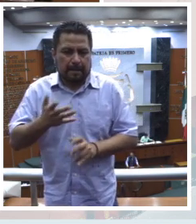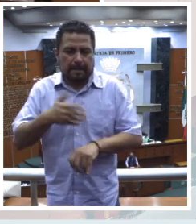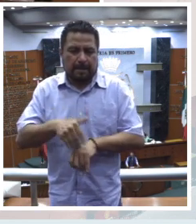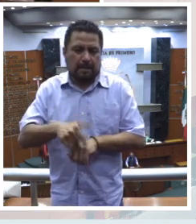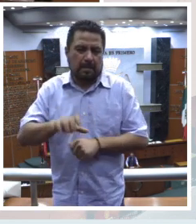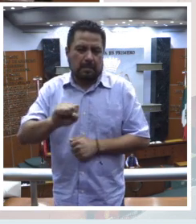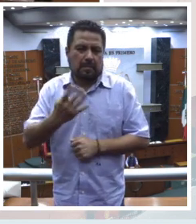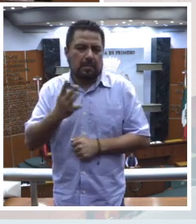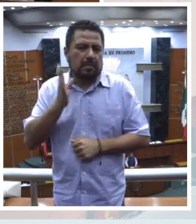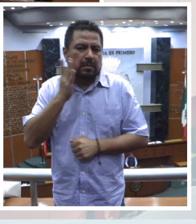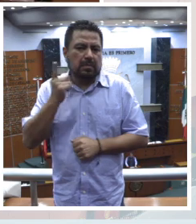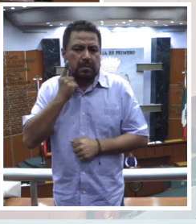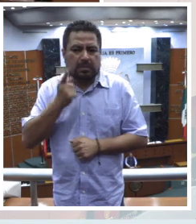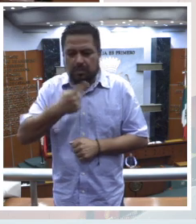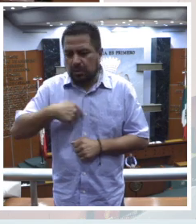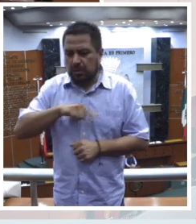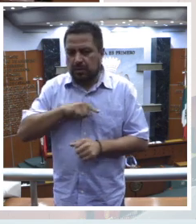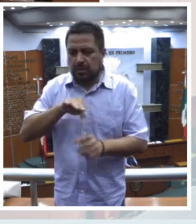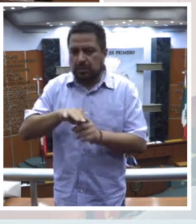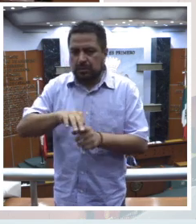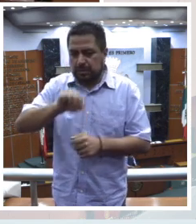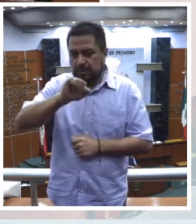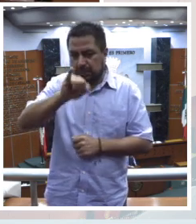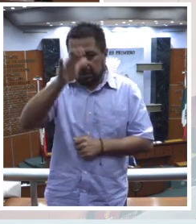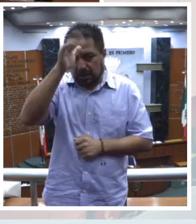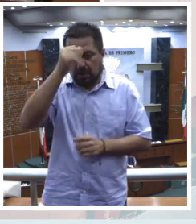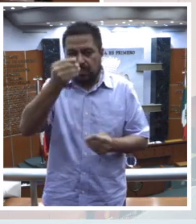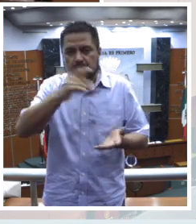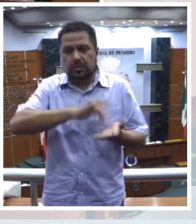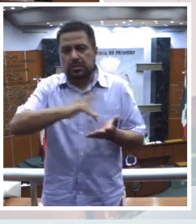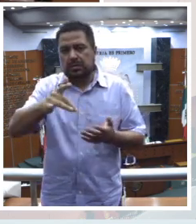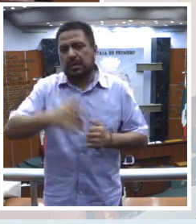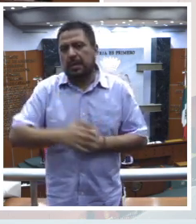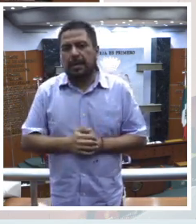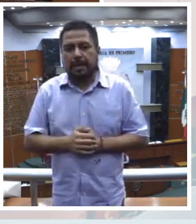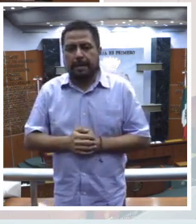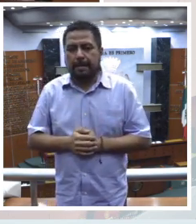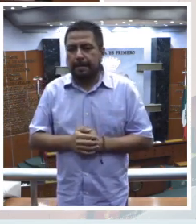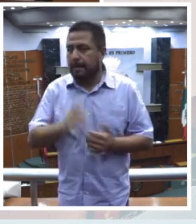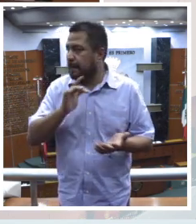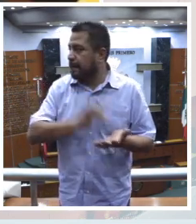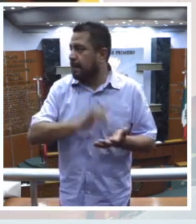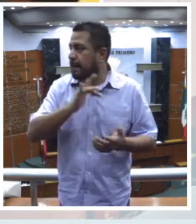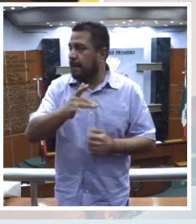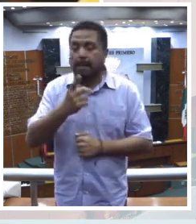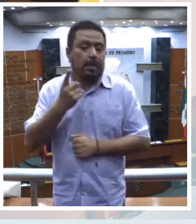legislatura, vamos a votar a favor. Muchas gracias. Gracias, diputado.